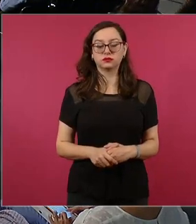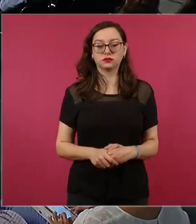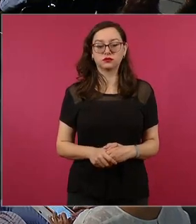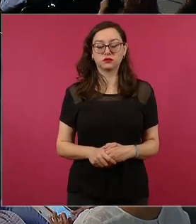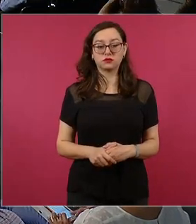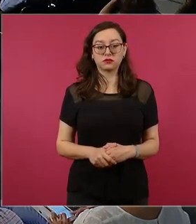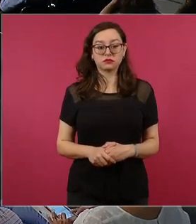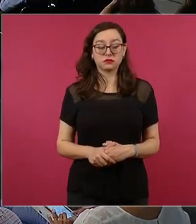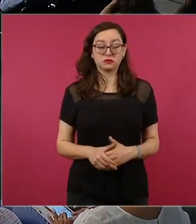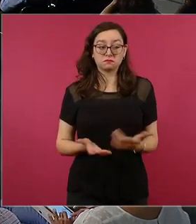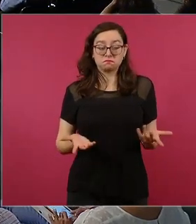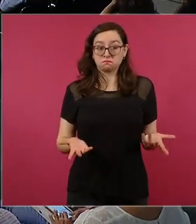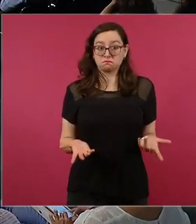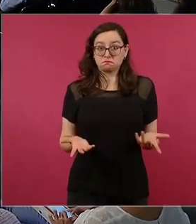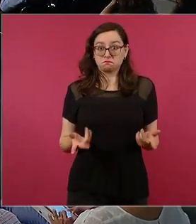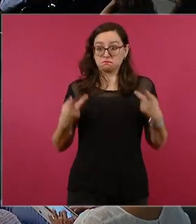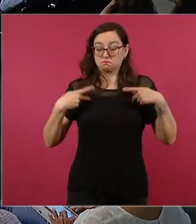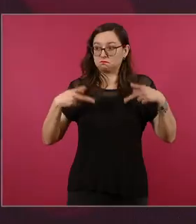normal.